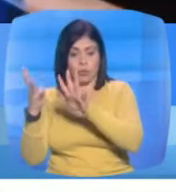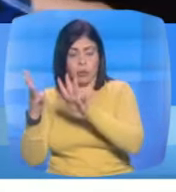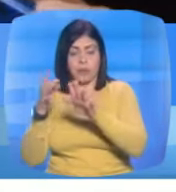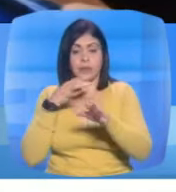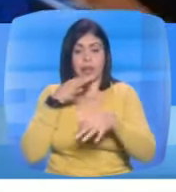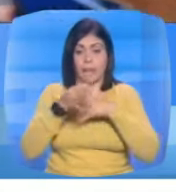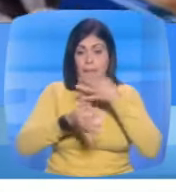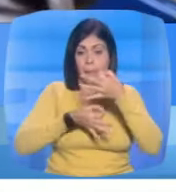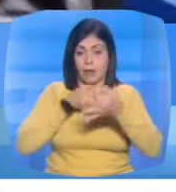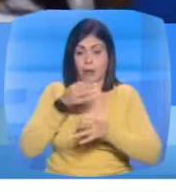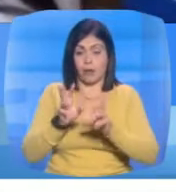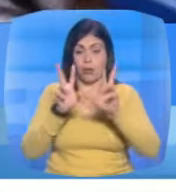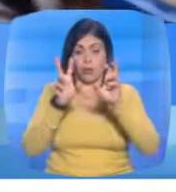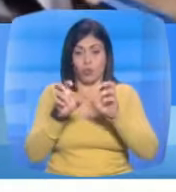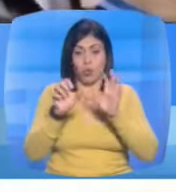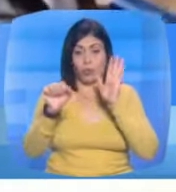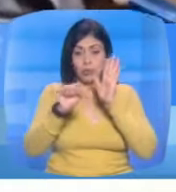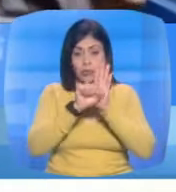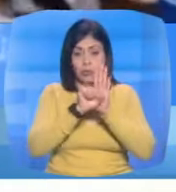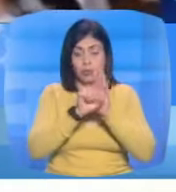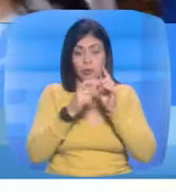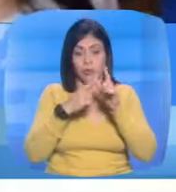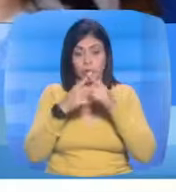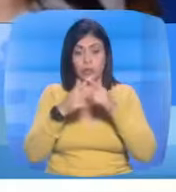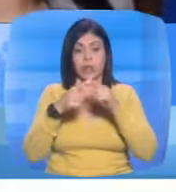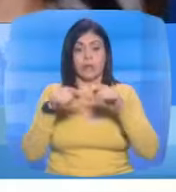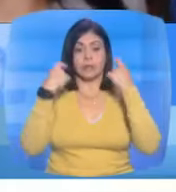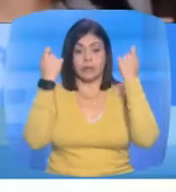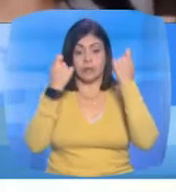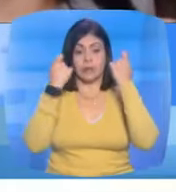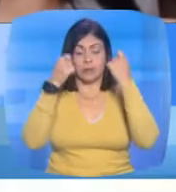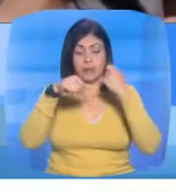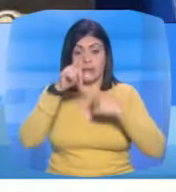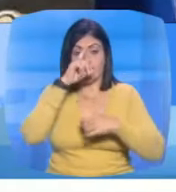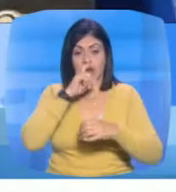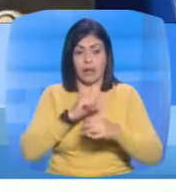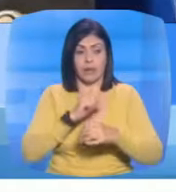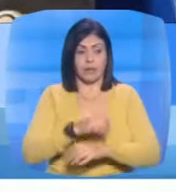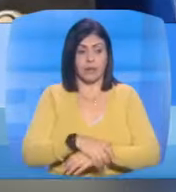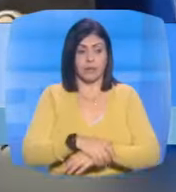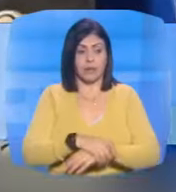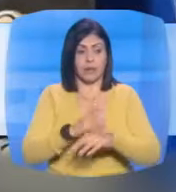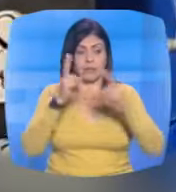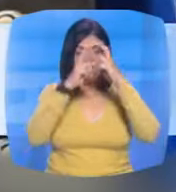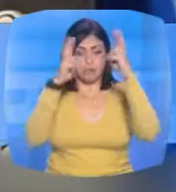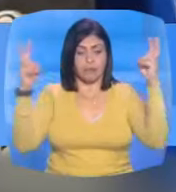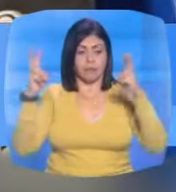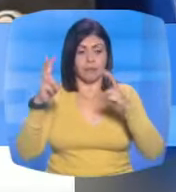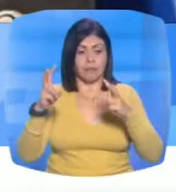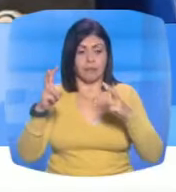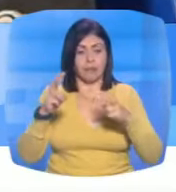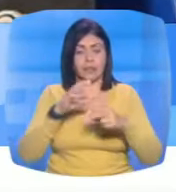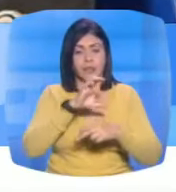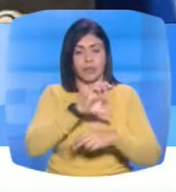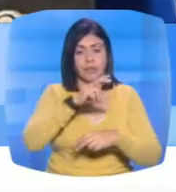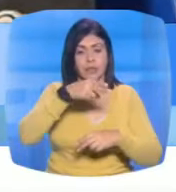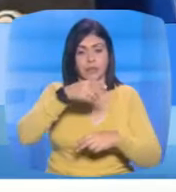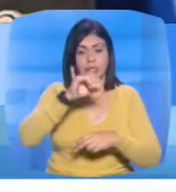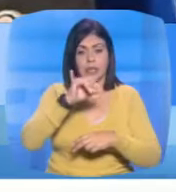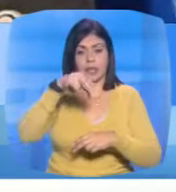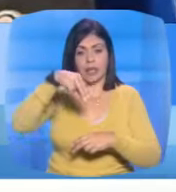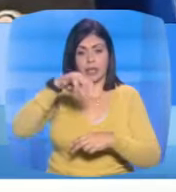dio a conocer el nuevo logo y el lema de las celebraciones de este año. El lema es Chiquinquirá,